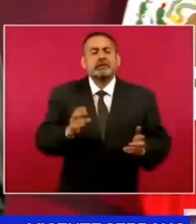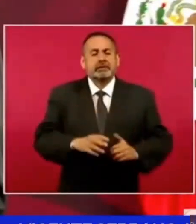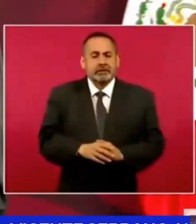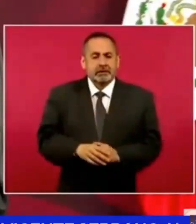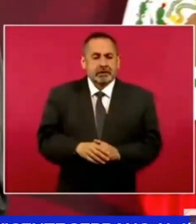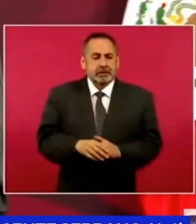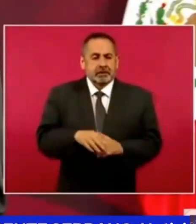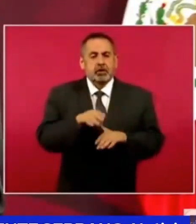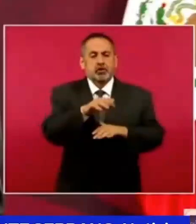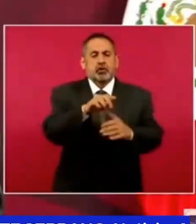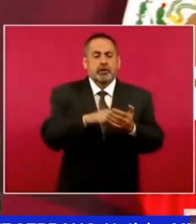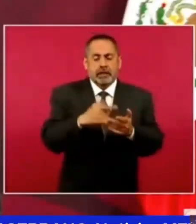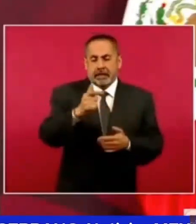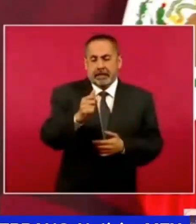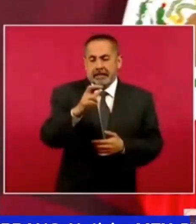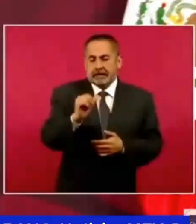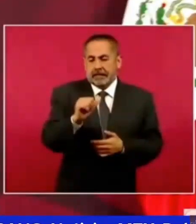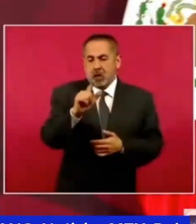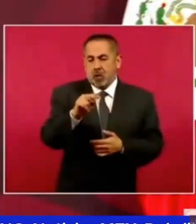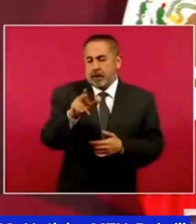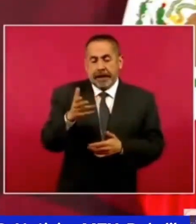sobre García Luna